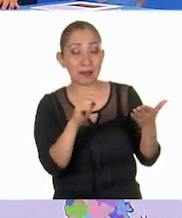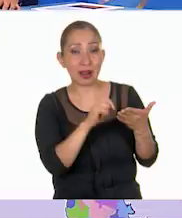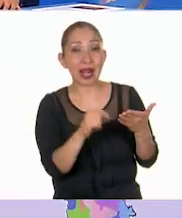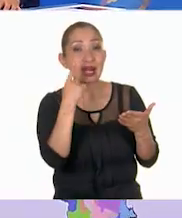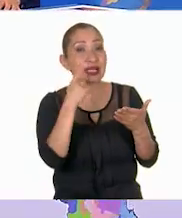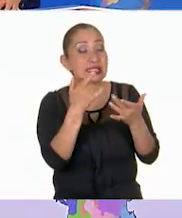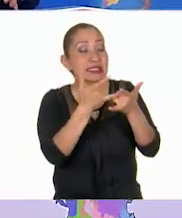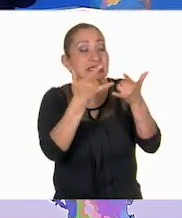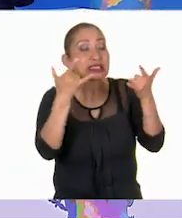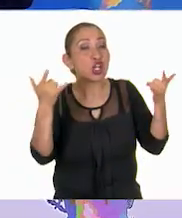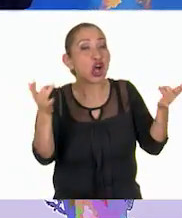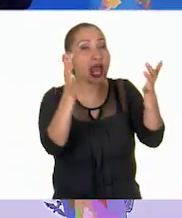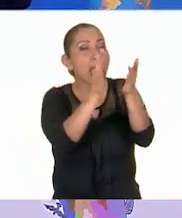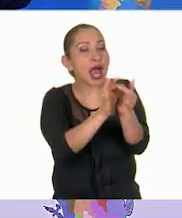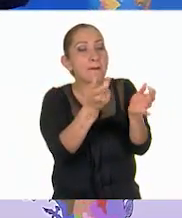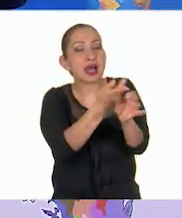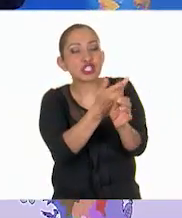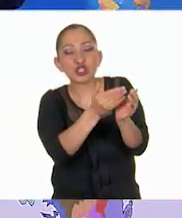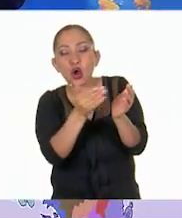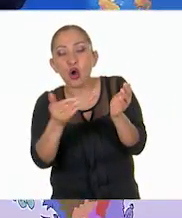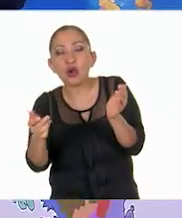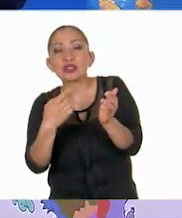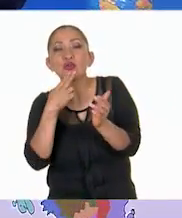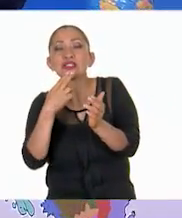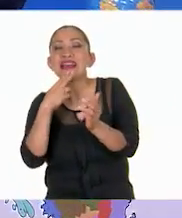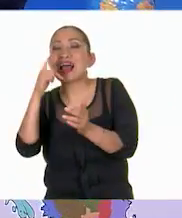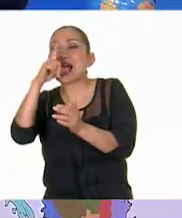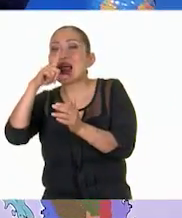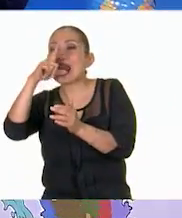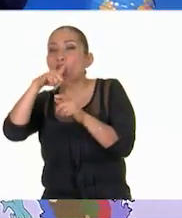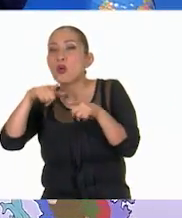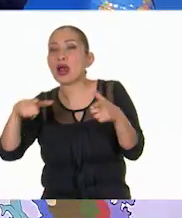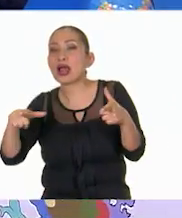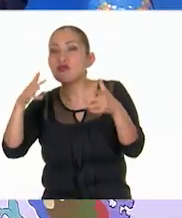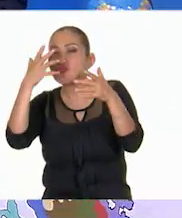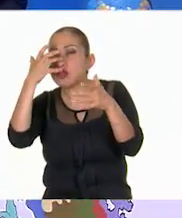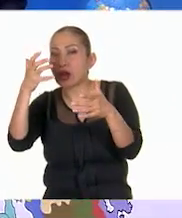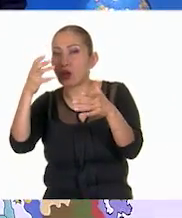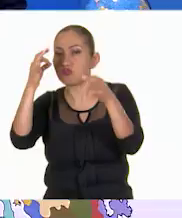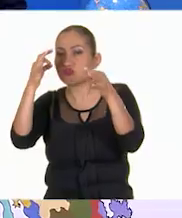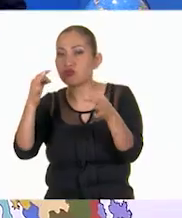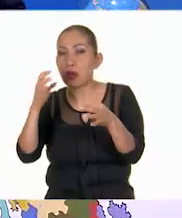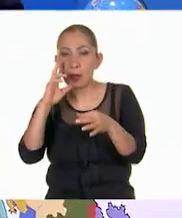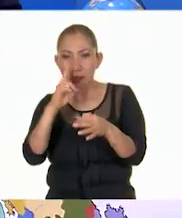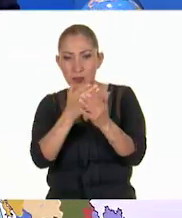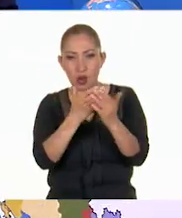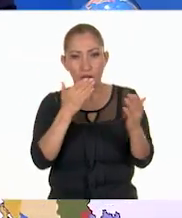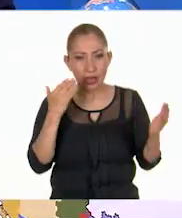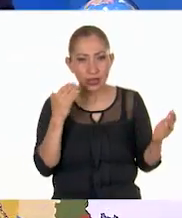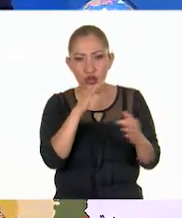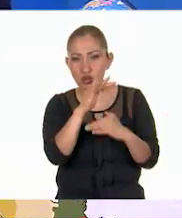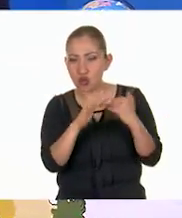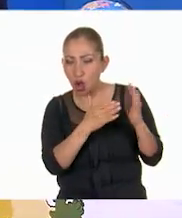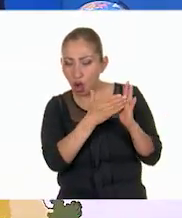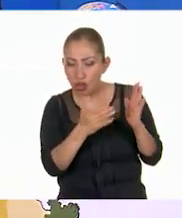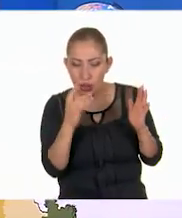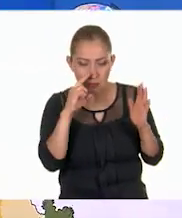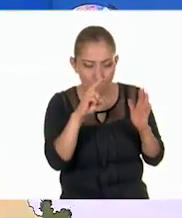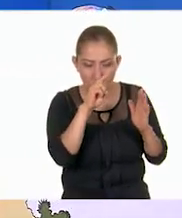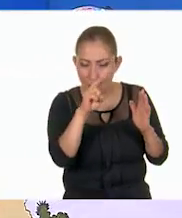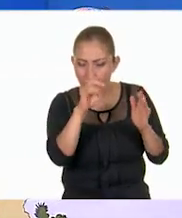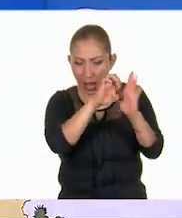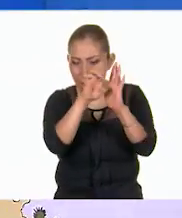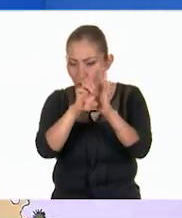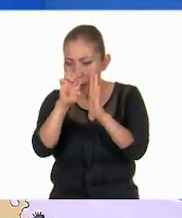relatos históricos suele emplearse el lenguaje formal, el cual, como pudimos apreciarlo por medio de todos los relatos que